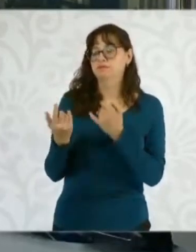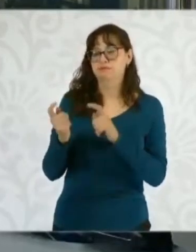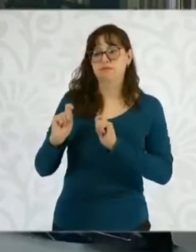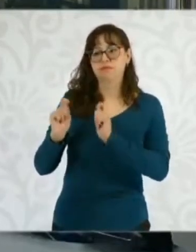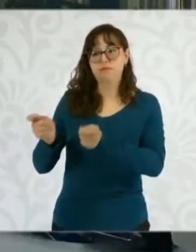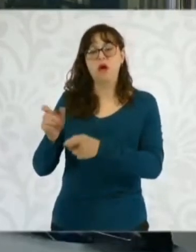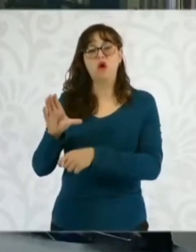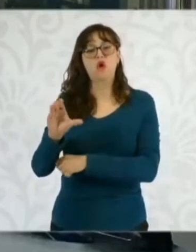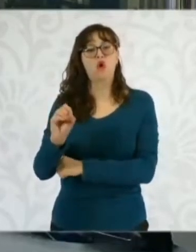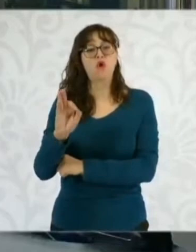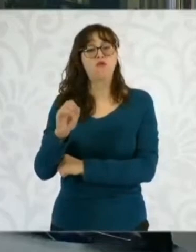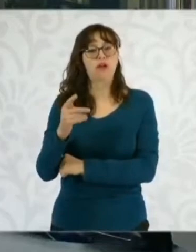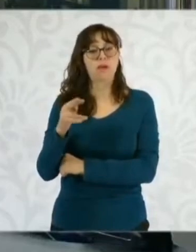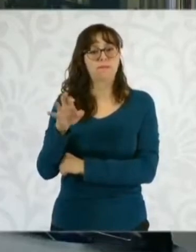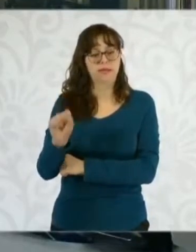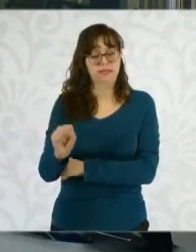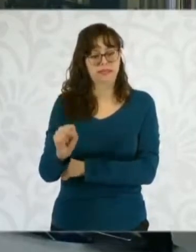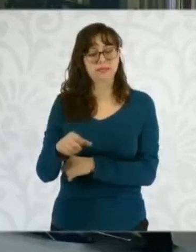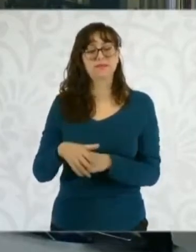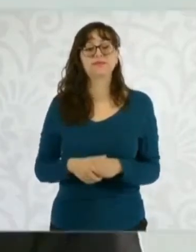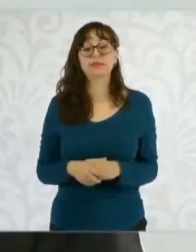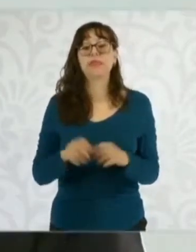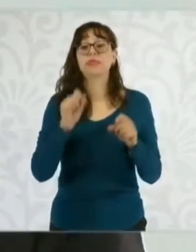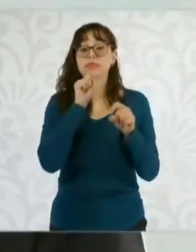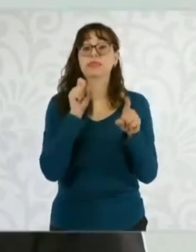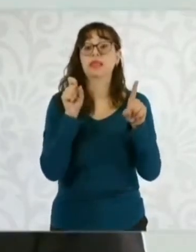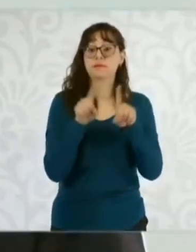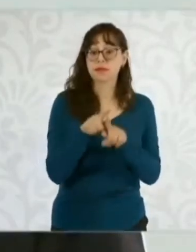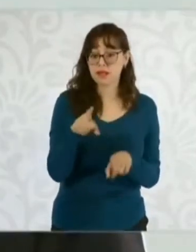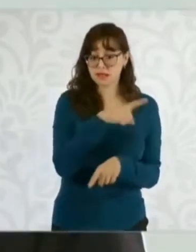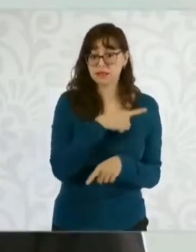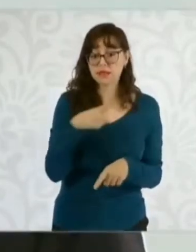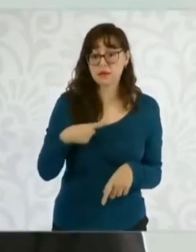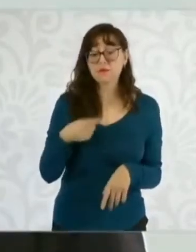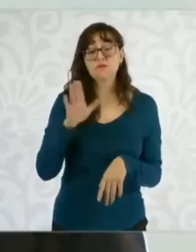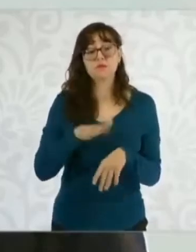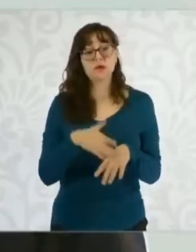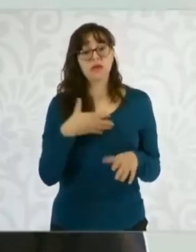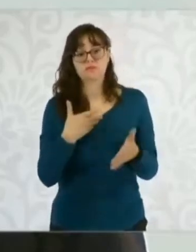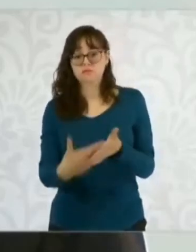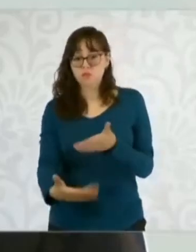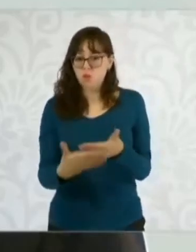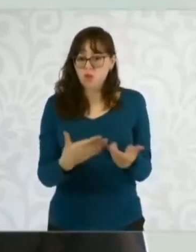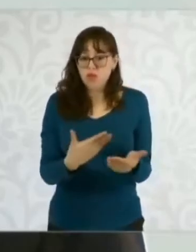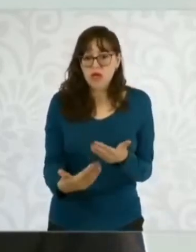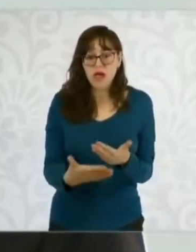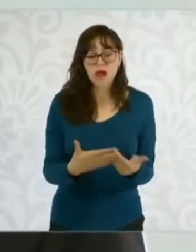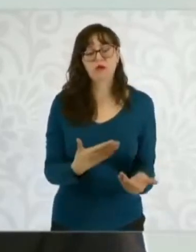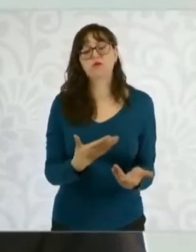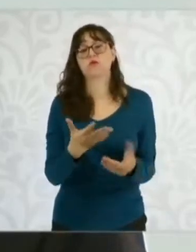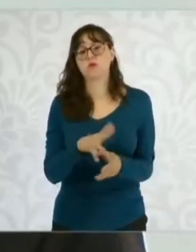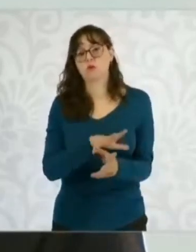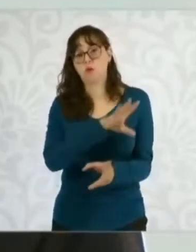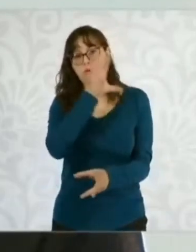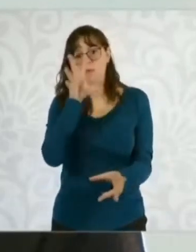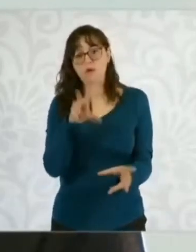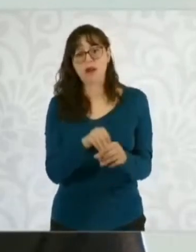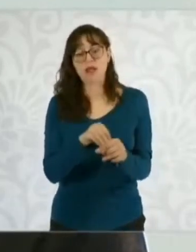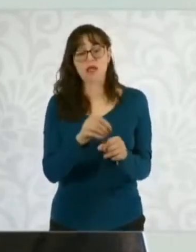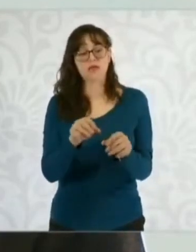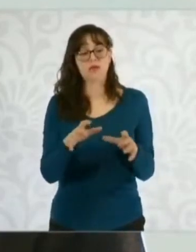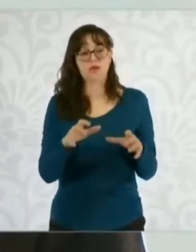comisionada. Y también se trata de modernizar y de integrar el sector salud en todas